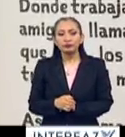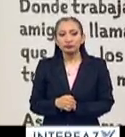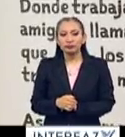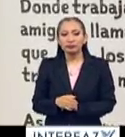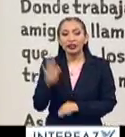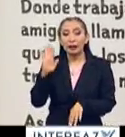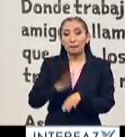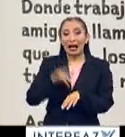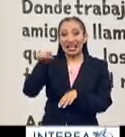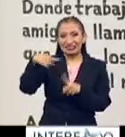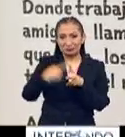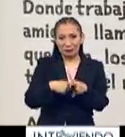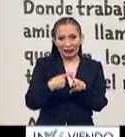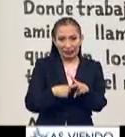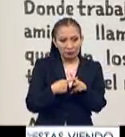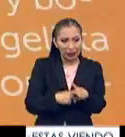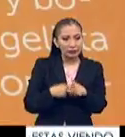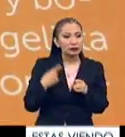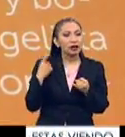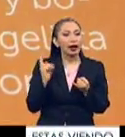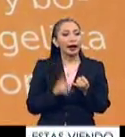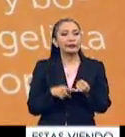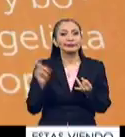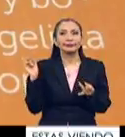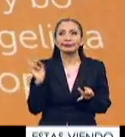sobre todo en matemáticas